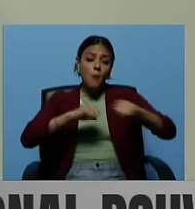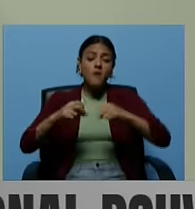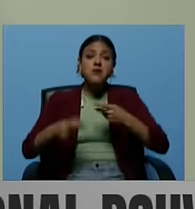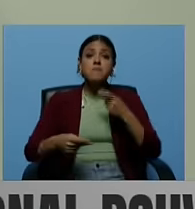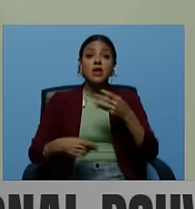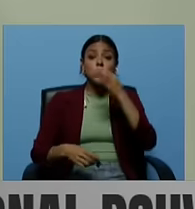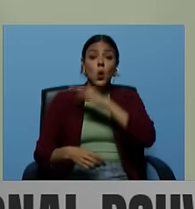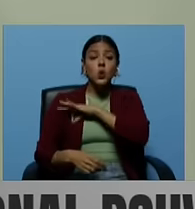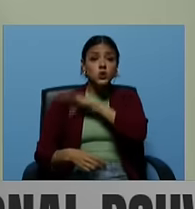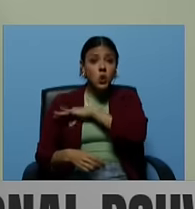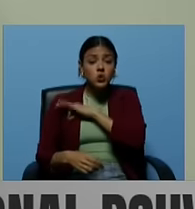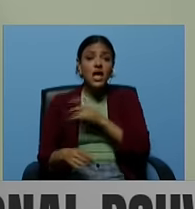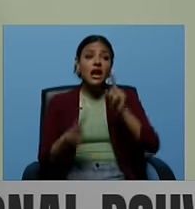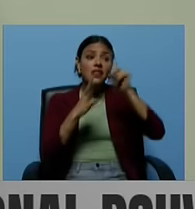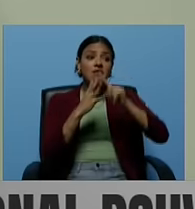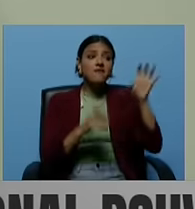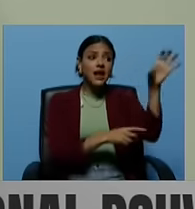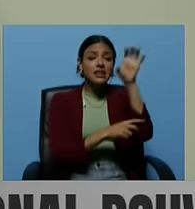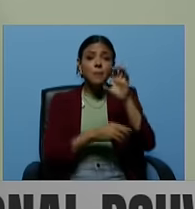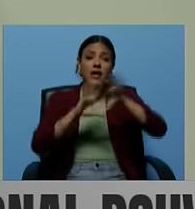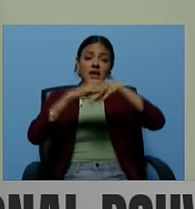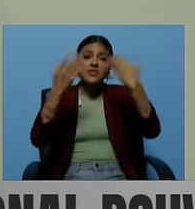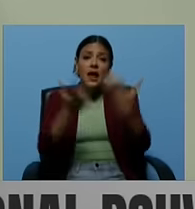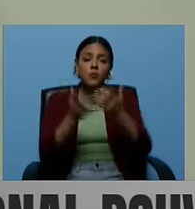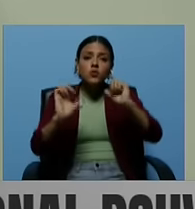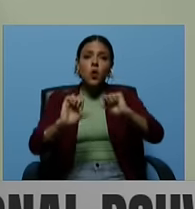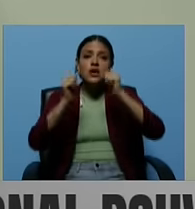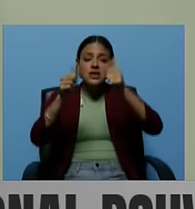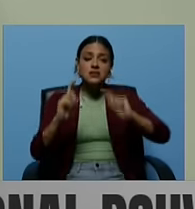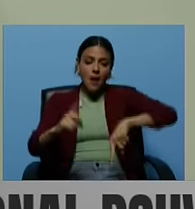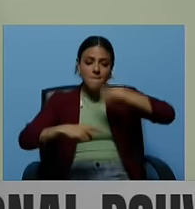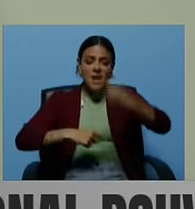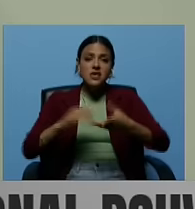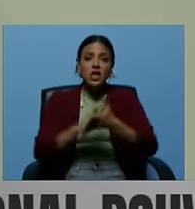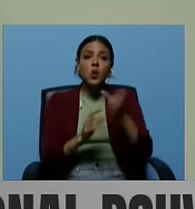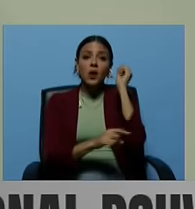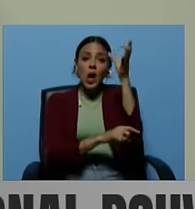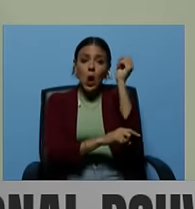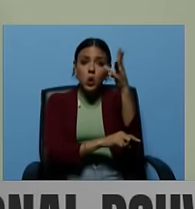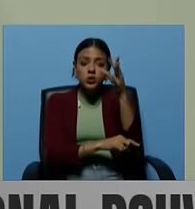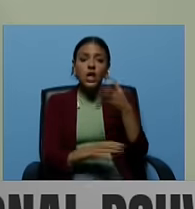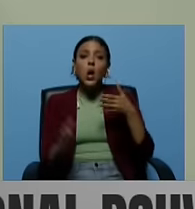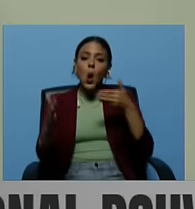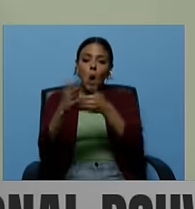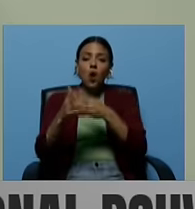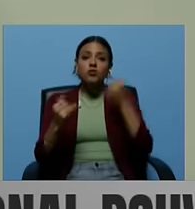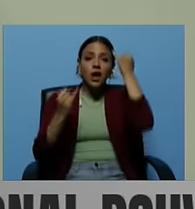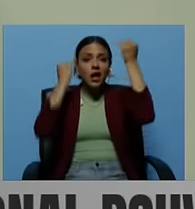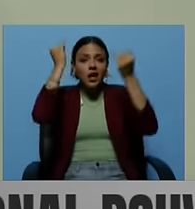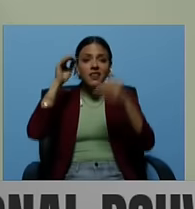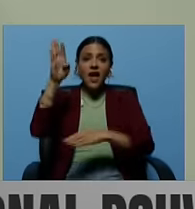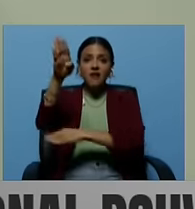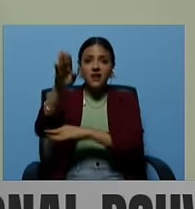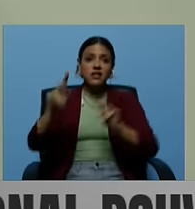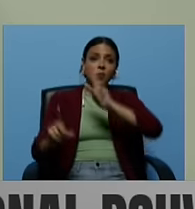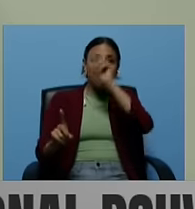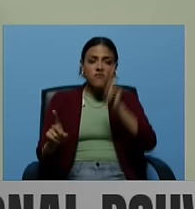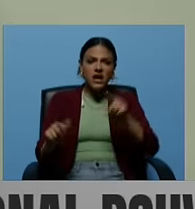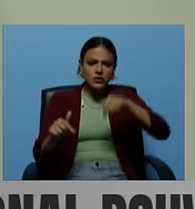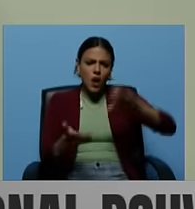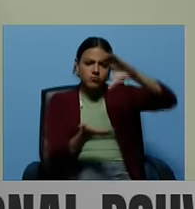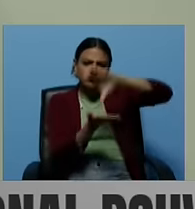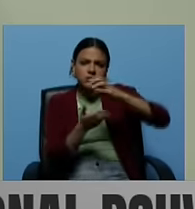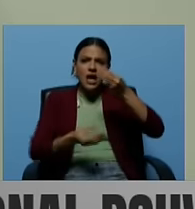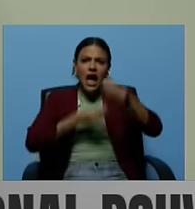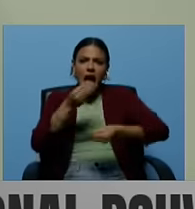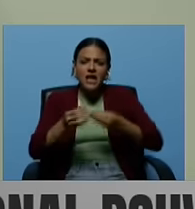de diferentes naciones del mundo inicia mañana el Congreso contra el Fascismo, Venezuela como epicentro